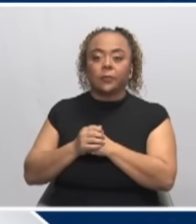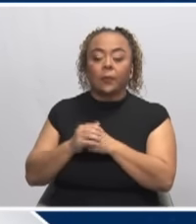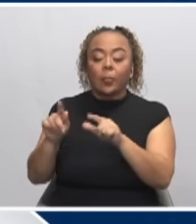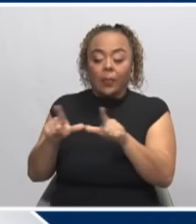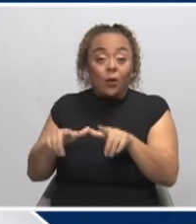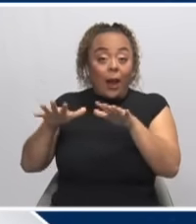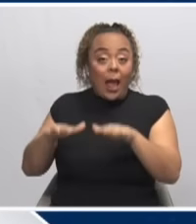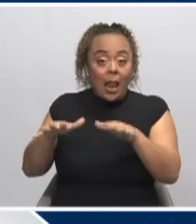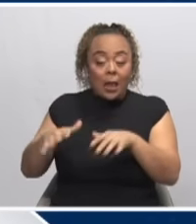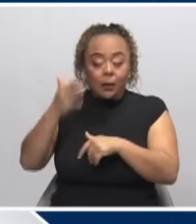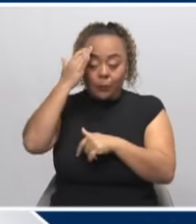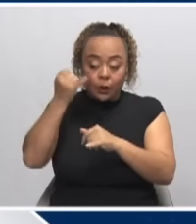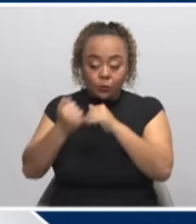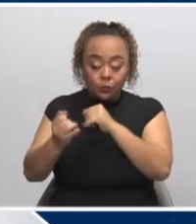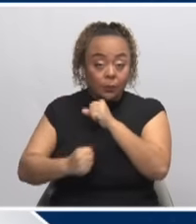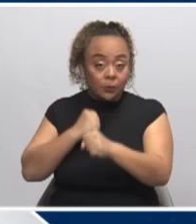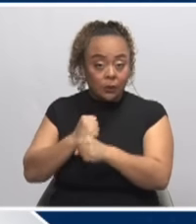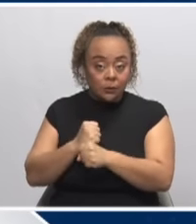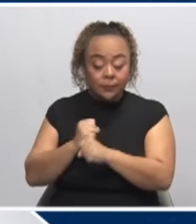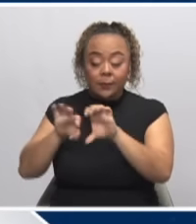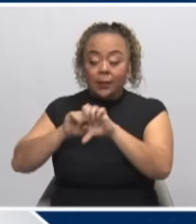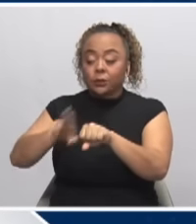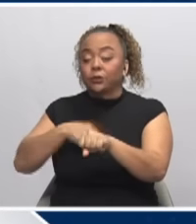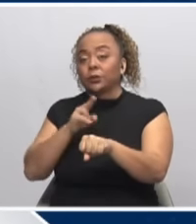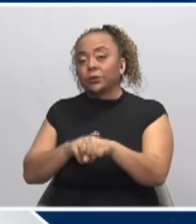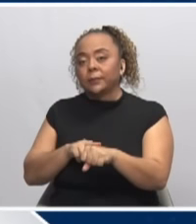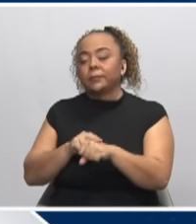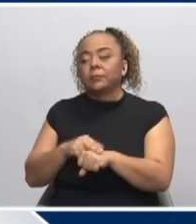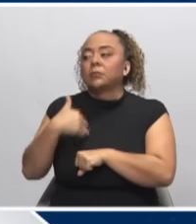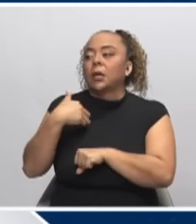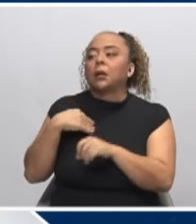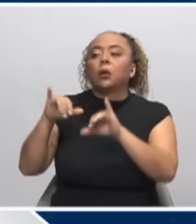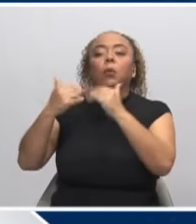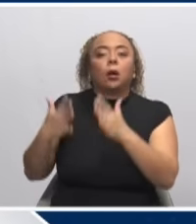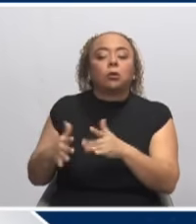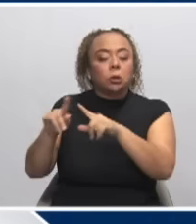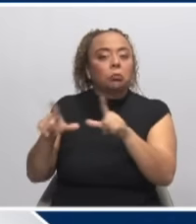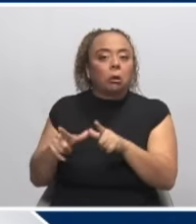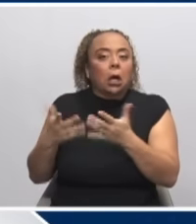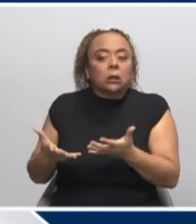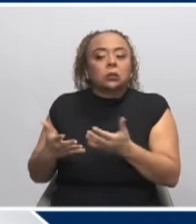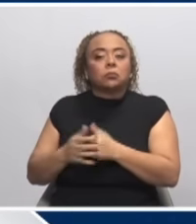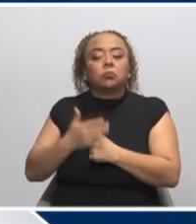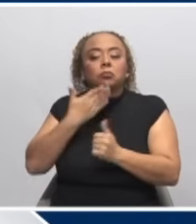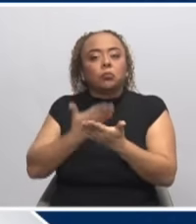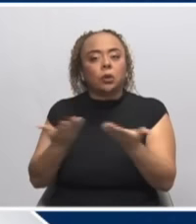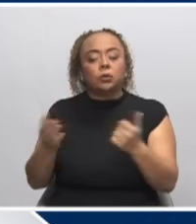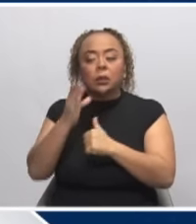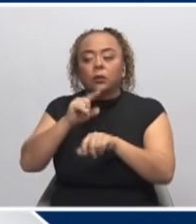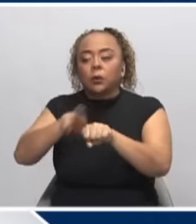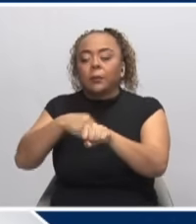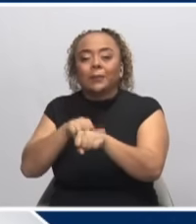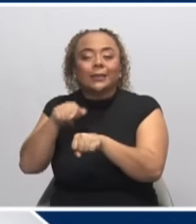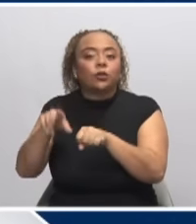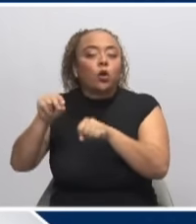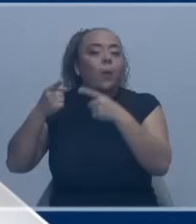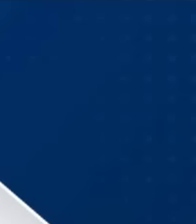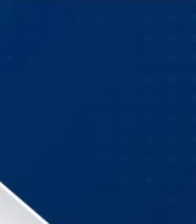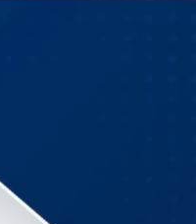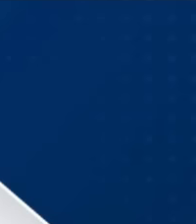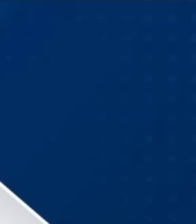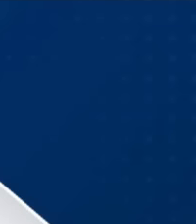porque en los últimos años la selección nacional se ha abastecido de jugadores del el medio local pero normalmente eso no pasa